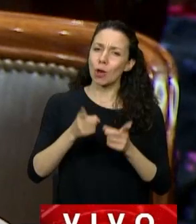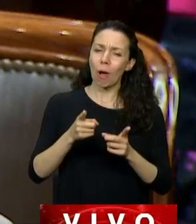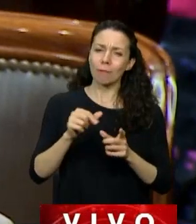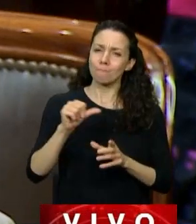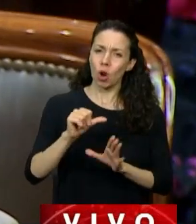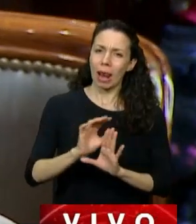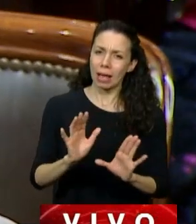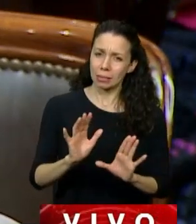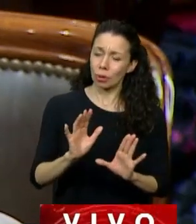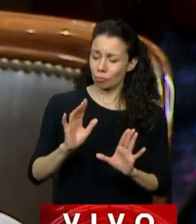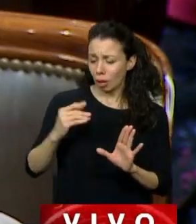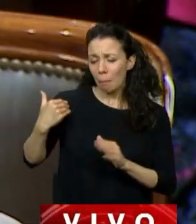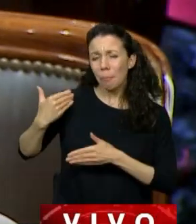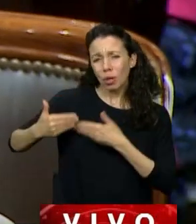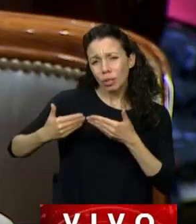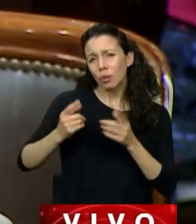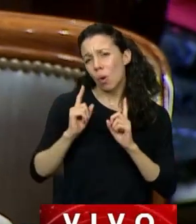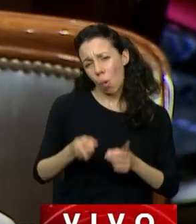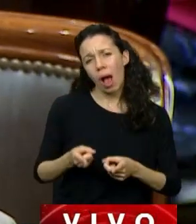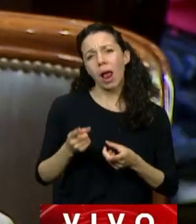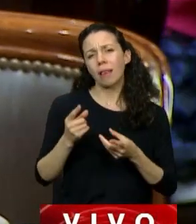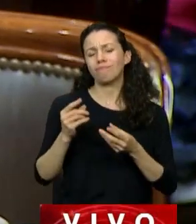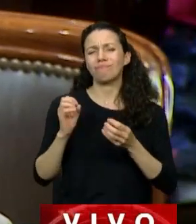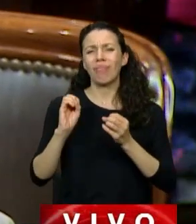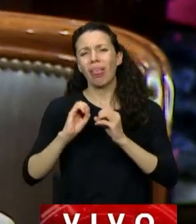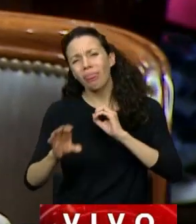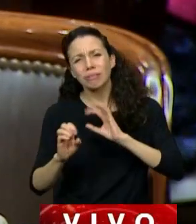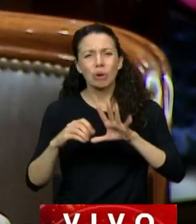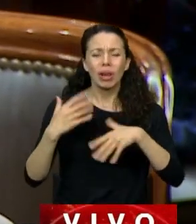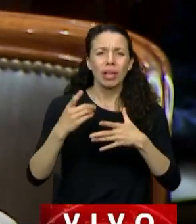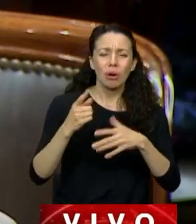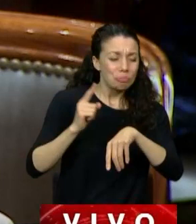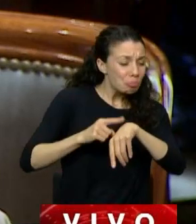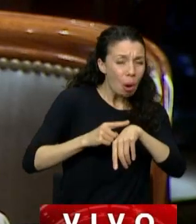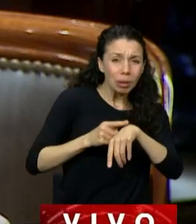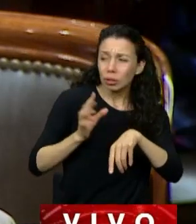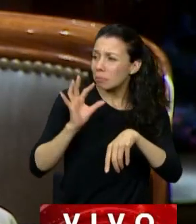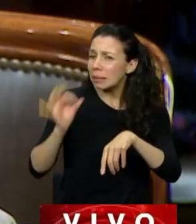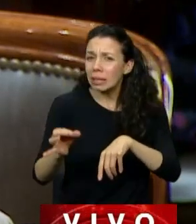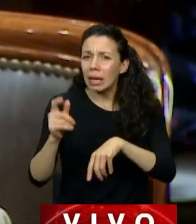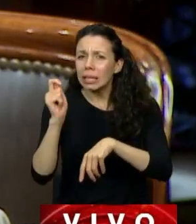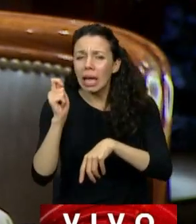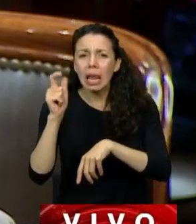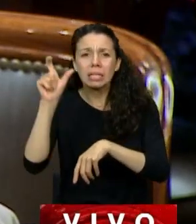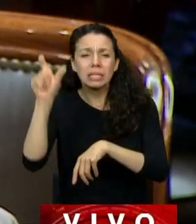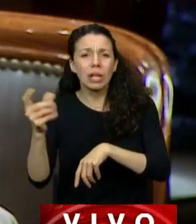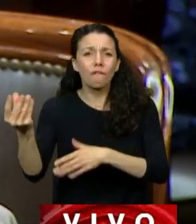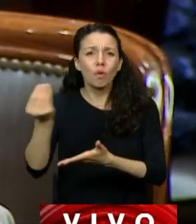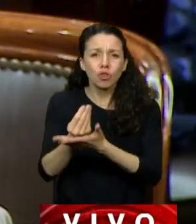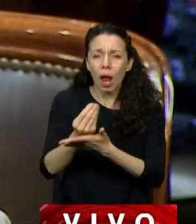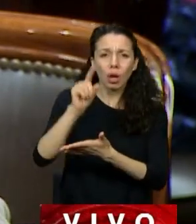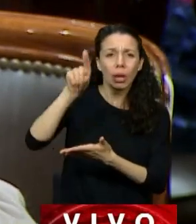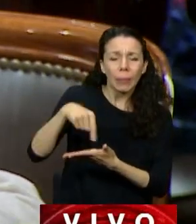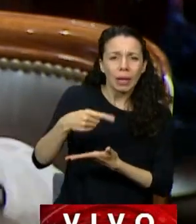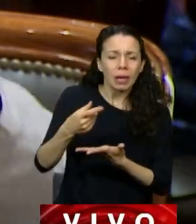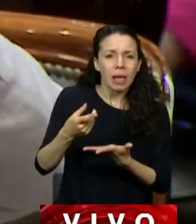medida todo este proceso ha sido bastante desprolijo. Yo lamento que nos íbamos enterando en el momento de quiénes eran los funcionarios que venían, y lo digo en el